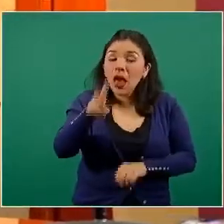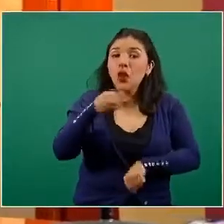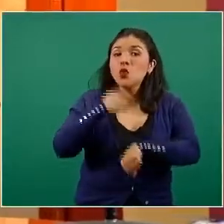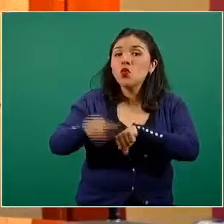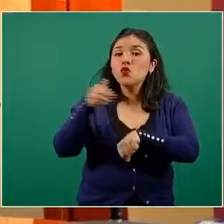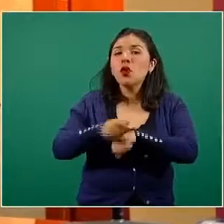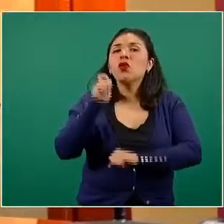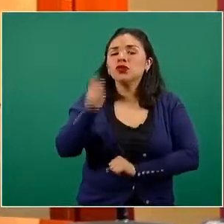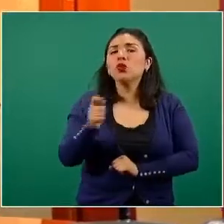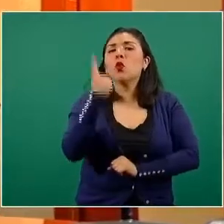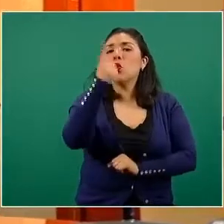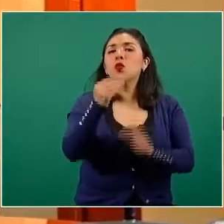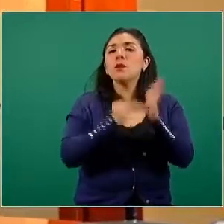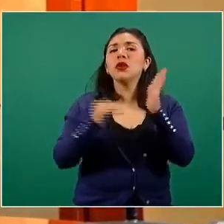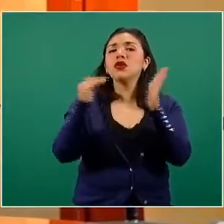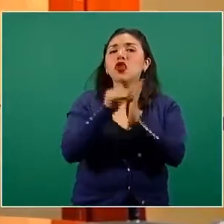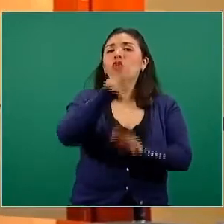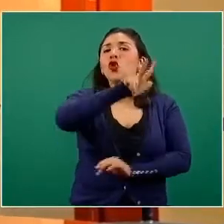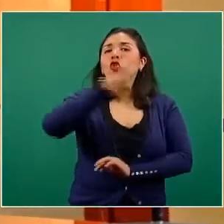de